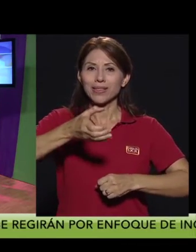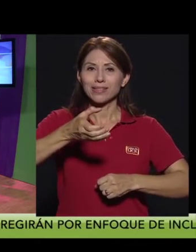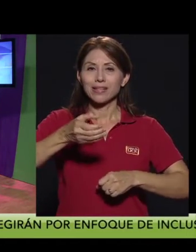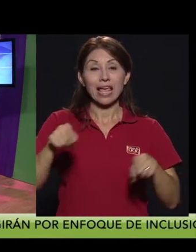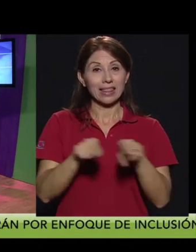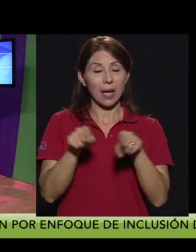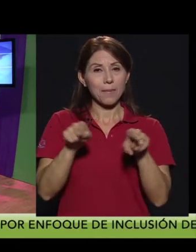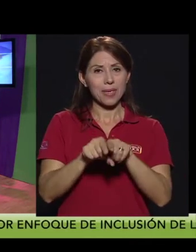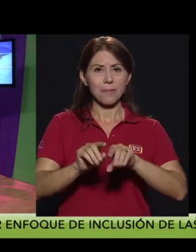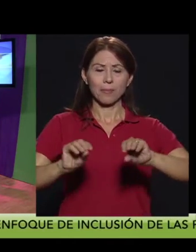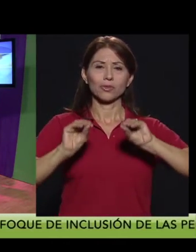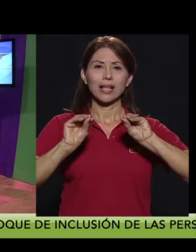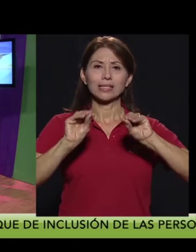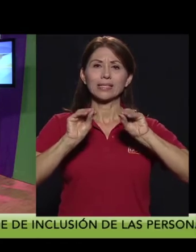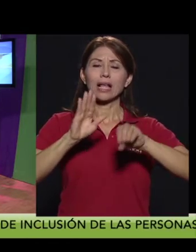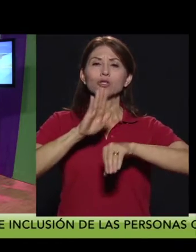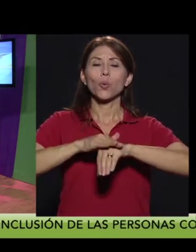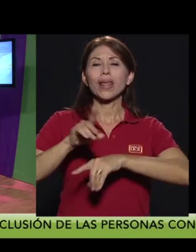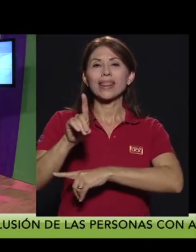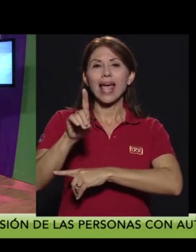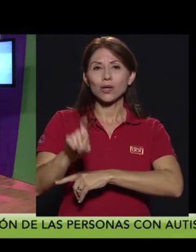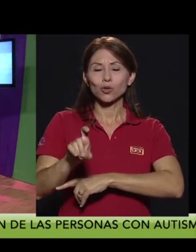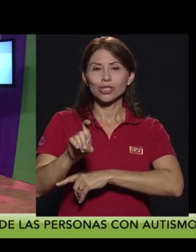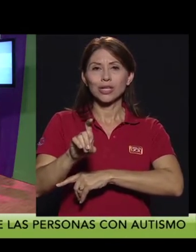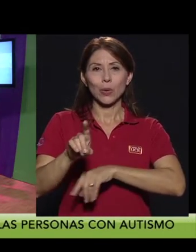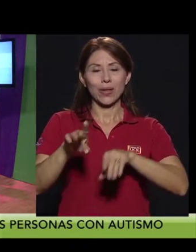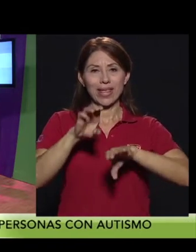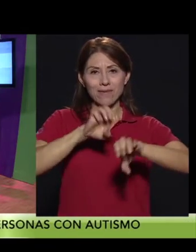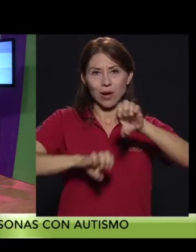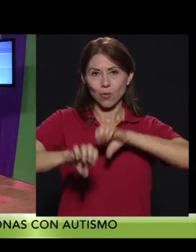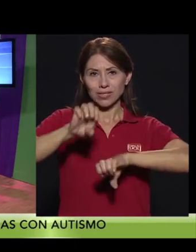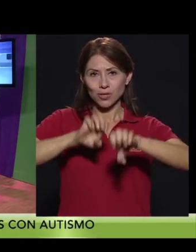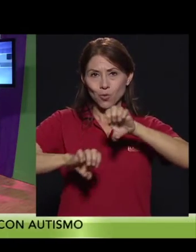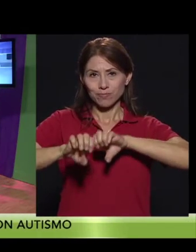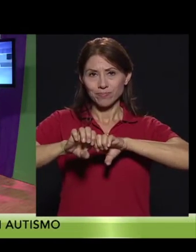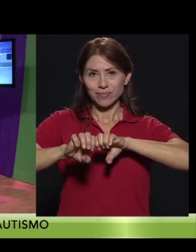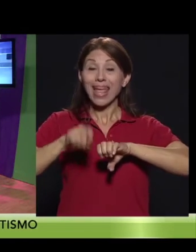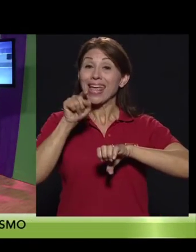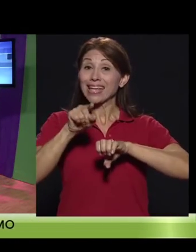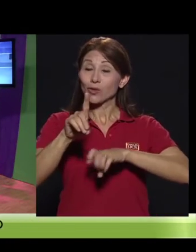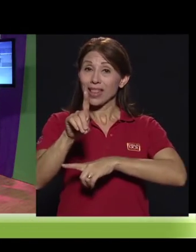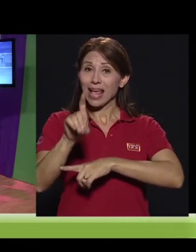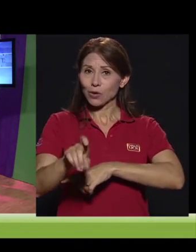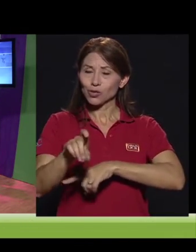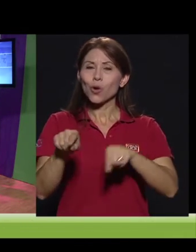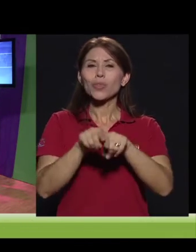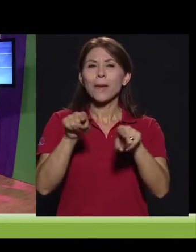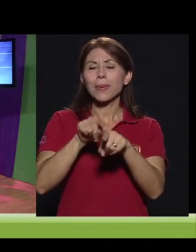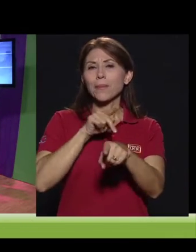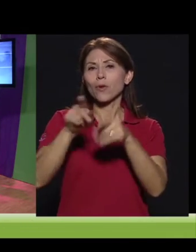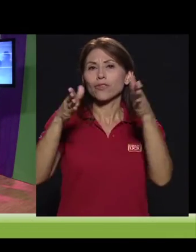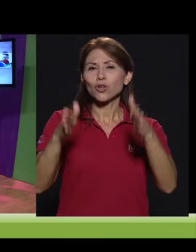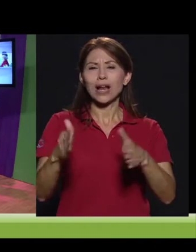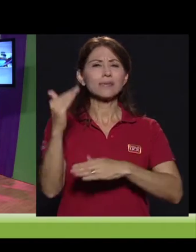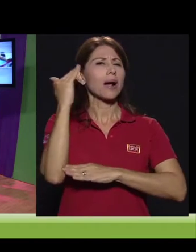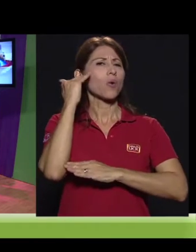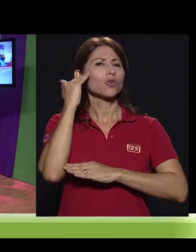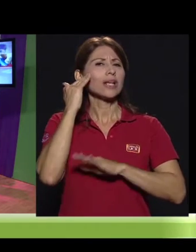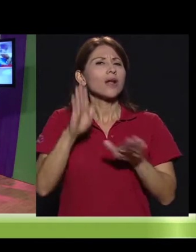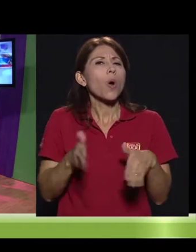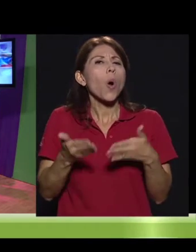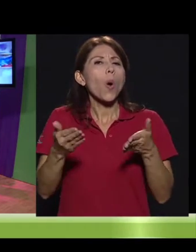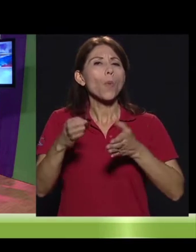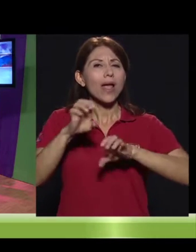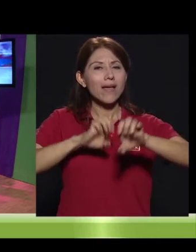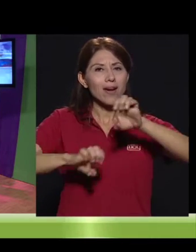diagnóstico y evaluación, en la parte de este diagnóstico, también los profesionales van a conocer cómo evaluar, tal vez no cómo